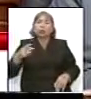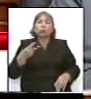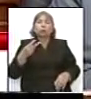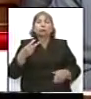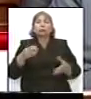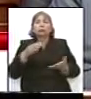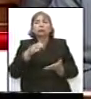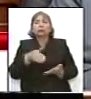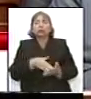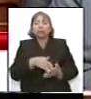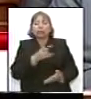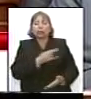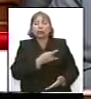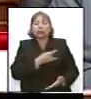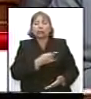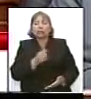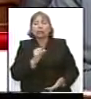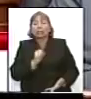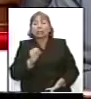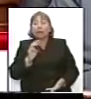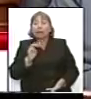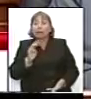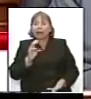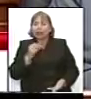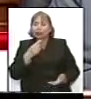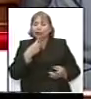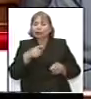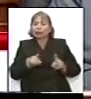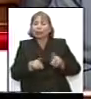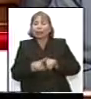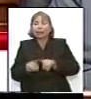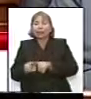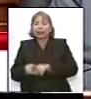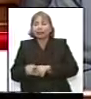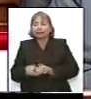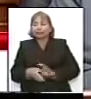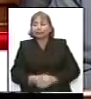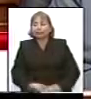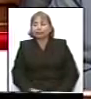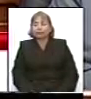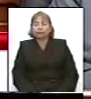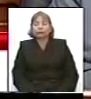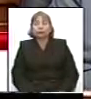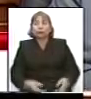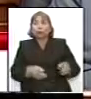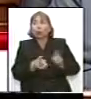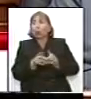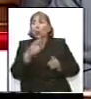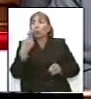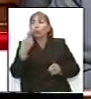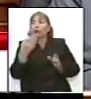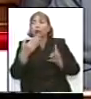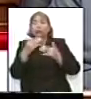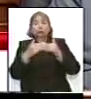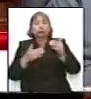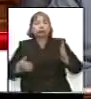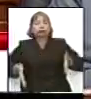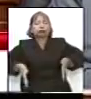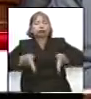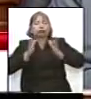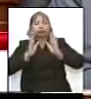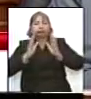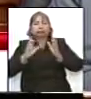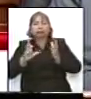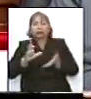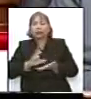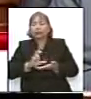centro cultural de la Universidad de San Marcos, sino además como uno de los edificios históricos de Lima